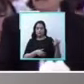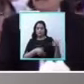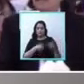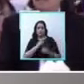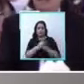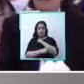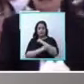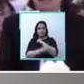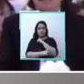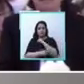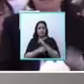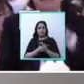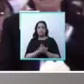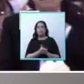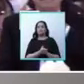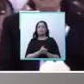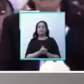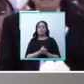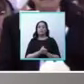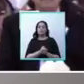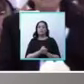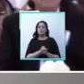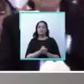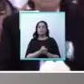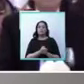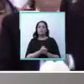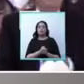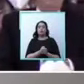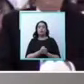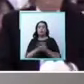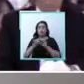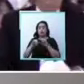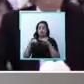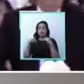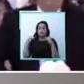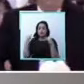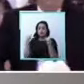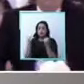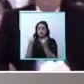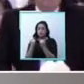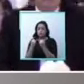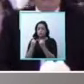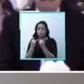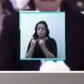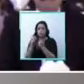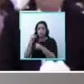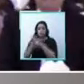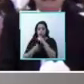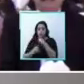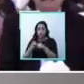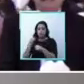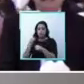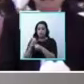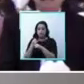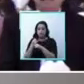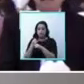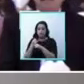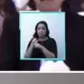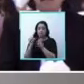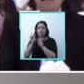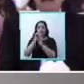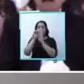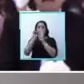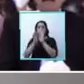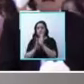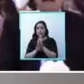análisis de la teoría social y política de América Latina. Se habla de una corrupción gris, una corrupción blanca, que tiene que